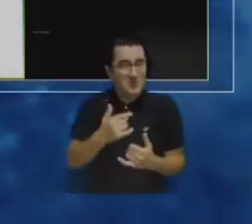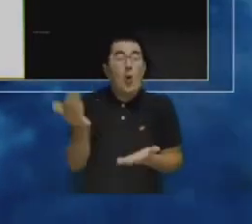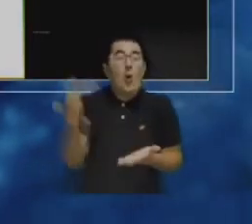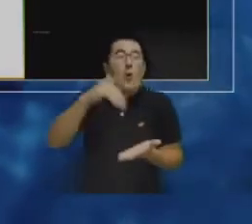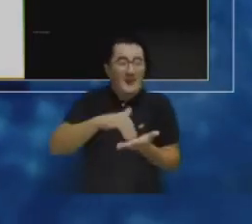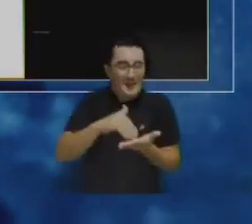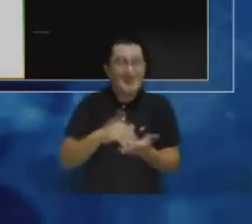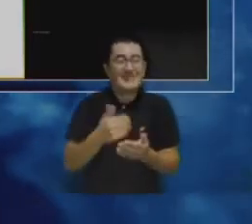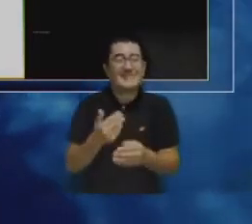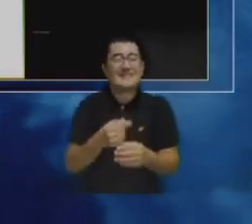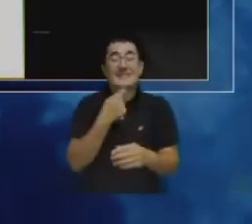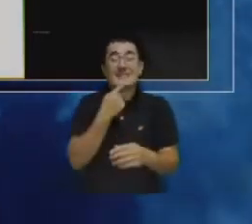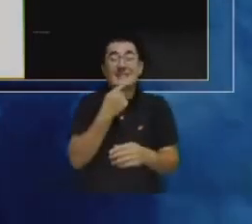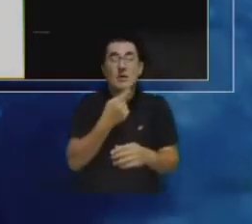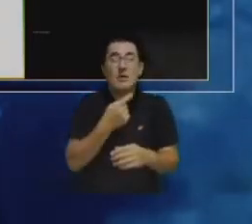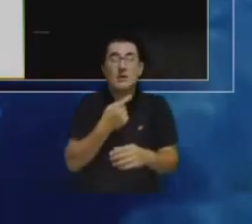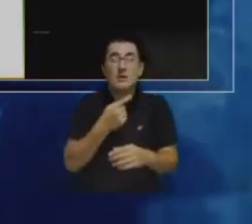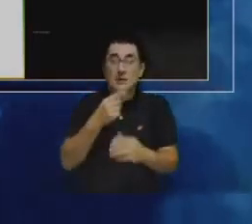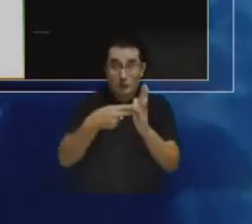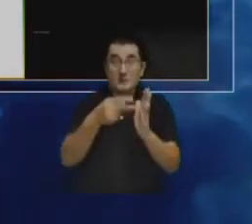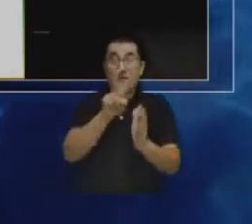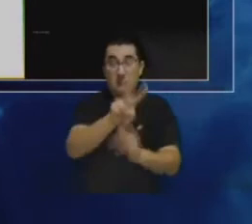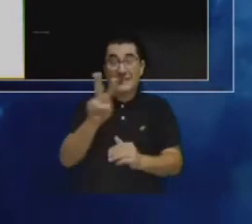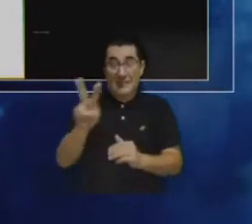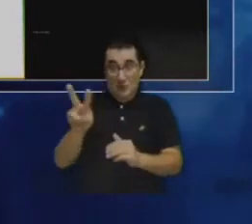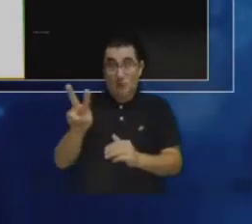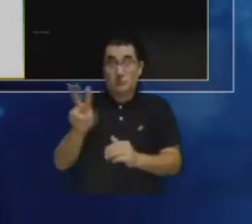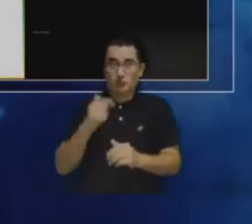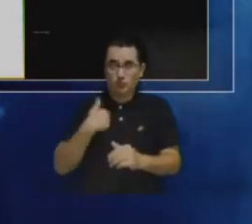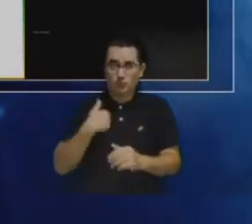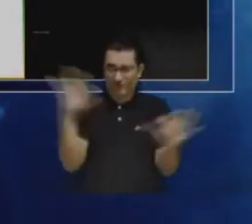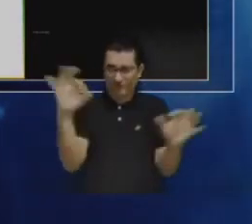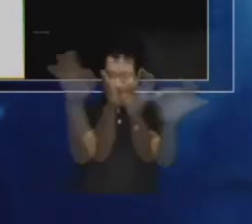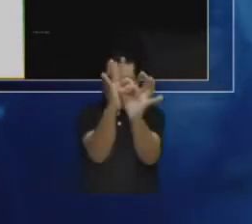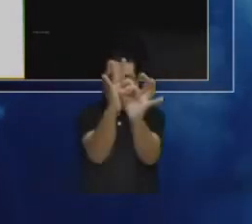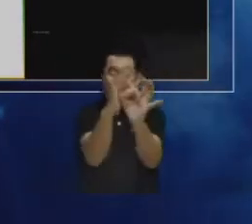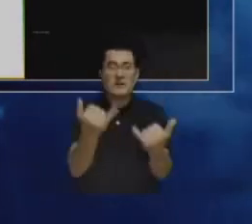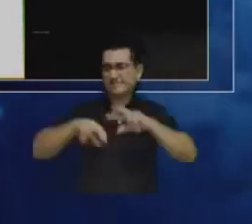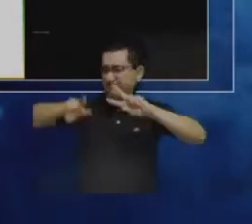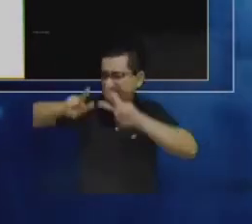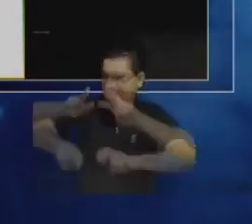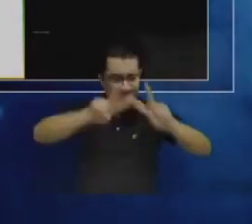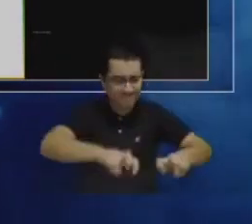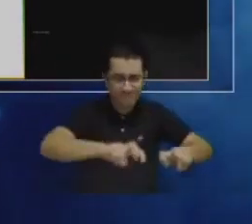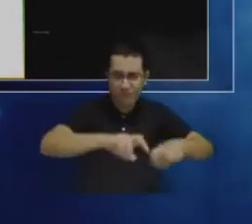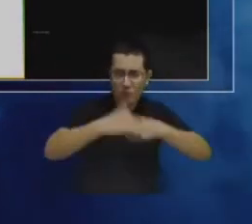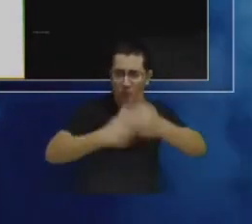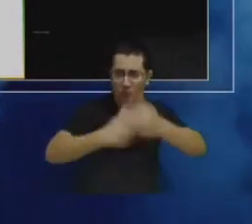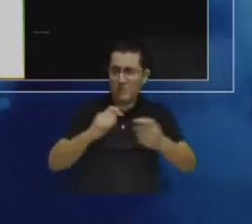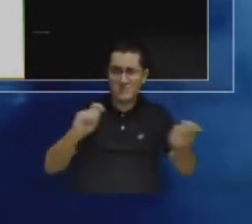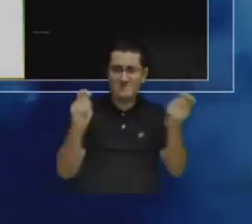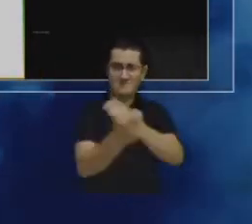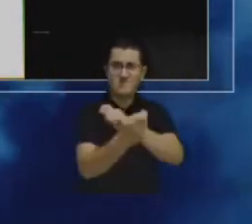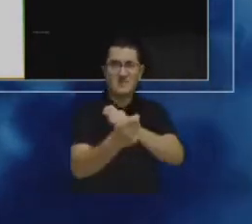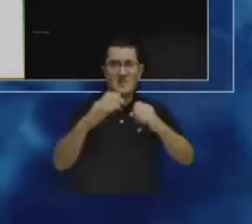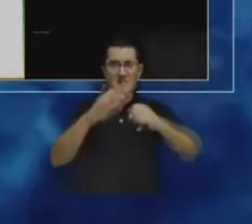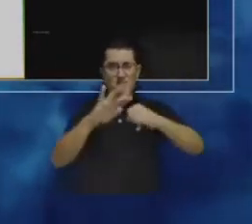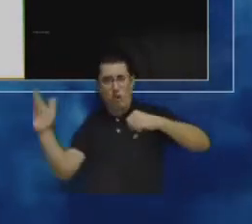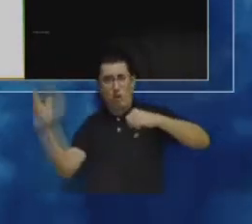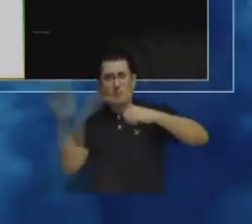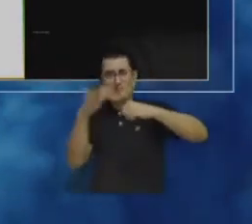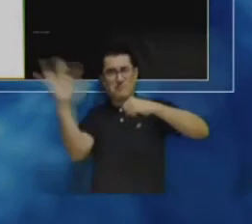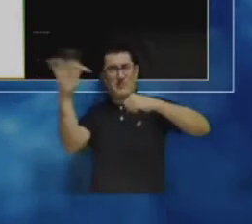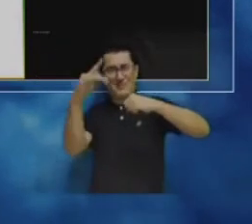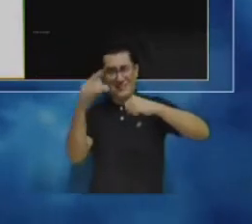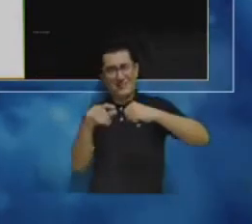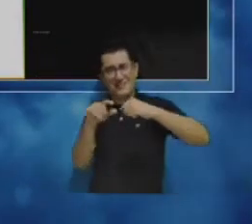el otro año nosotros vamos a estar muy enfocados en explorar, digamos, algunas formas de modernizar el mercado del espectro. Por ejemplo, pues les mencionaba